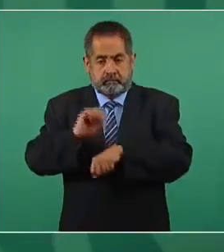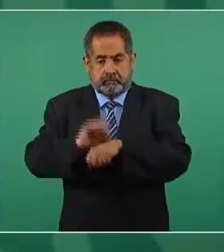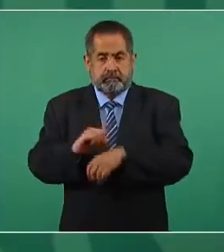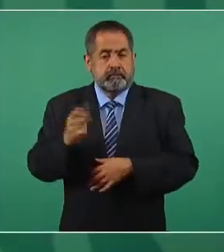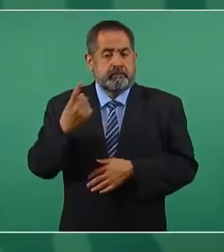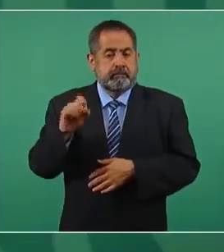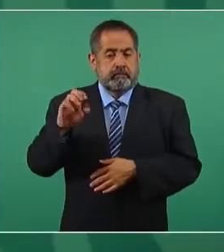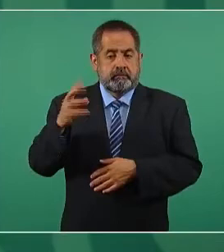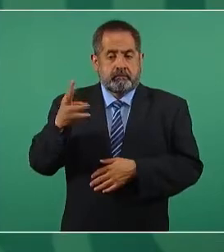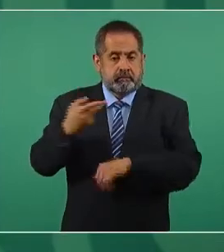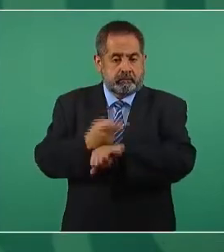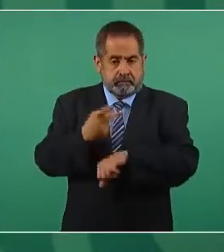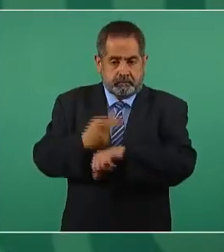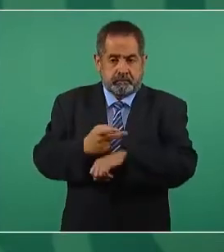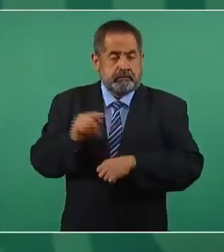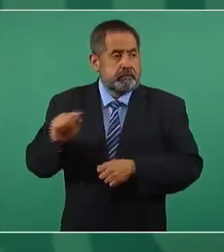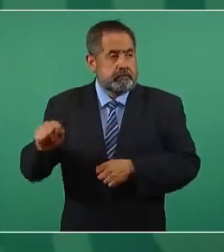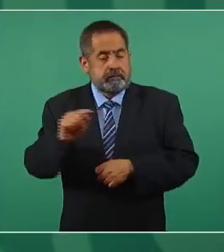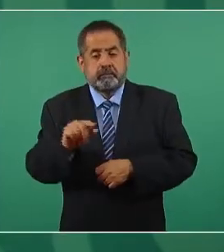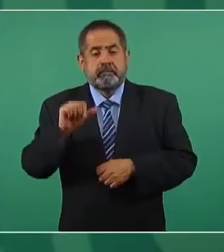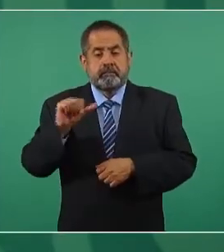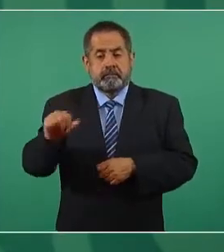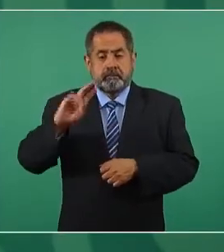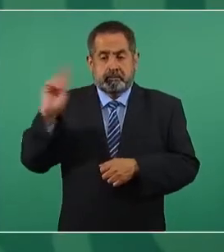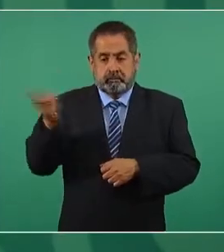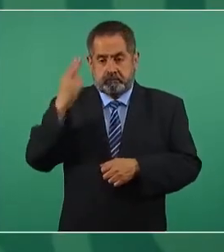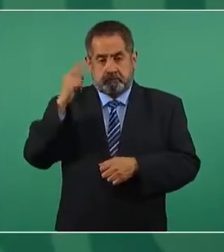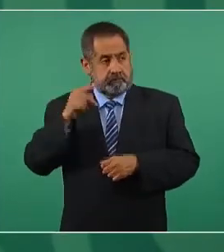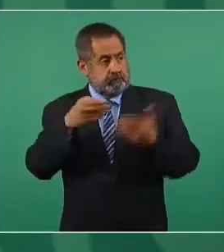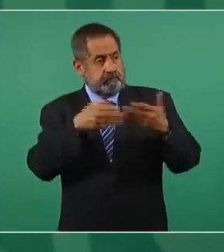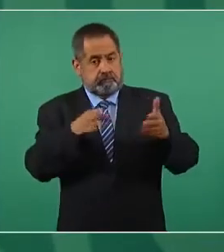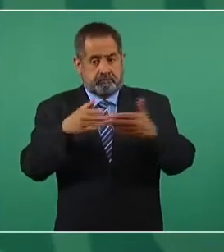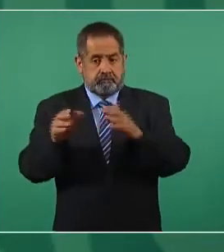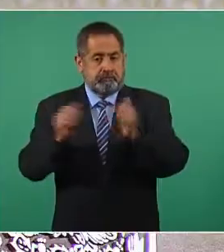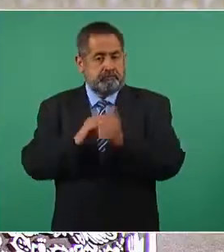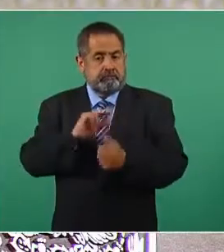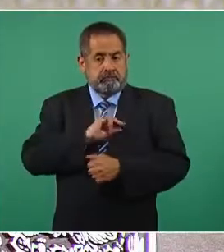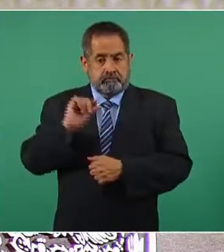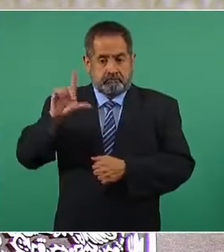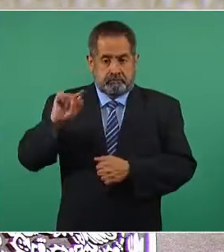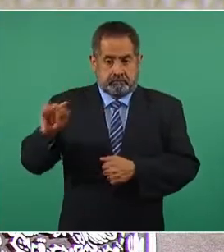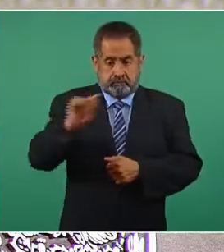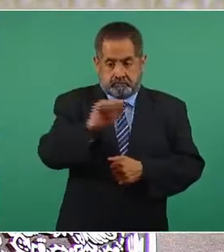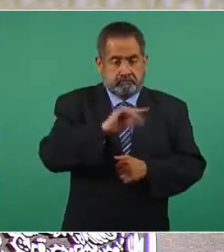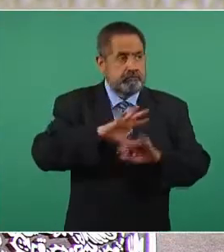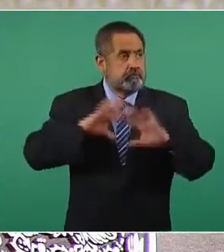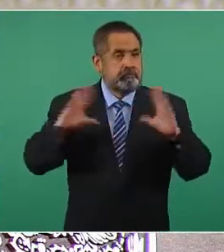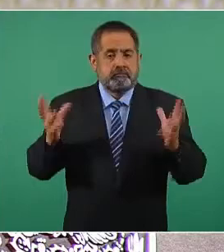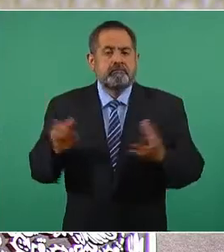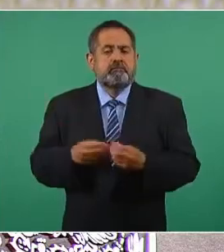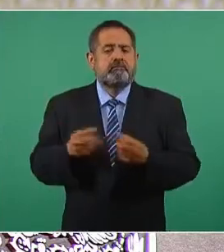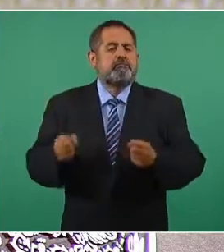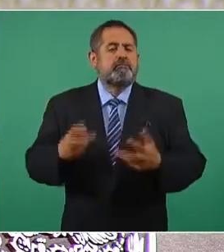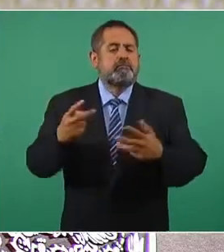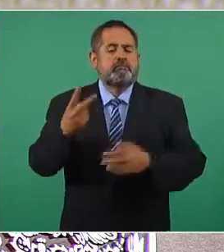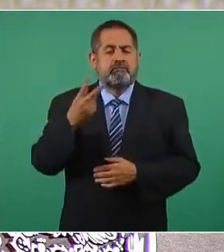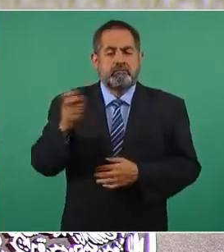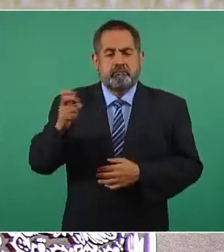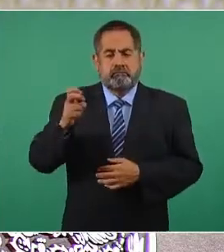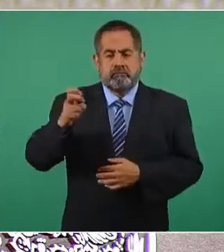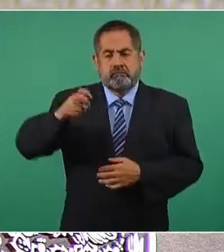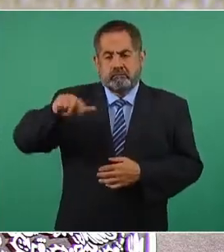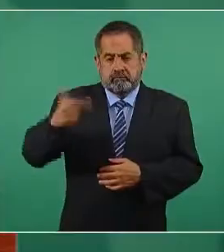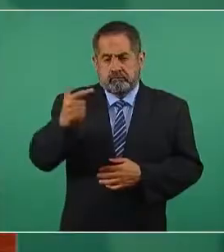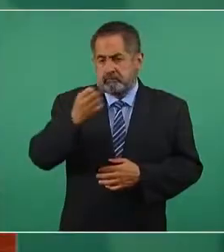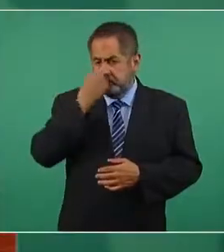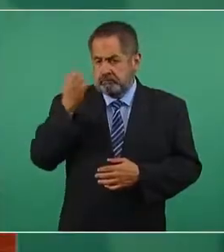104 de preparatoria, 16 universidades con especialidades. De un total de 212